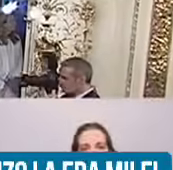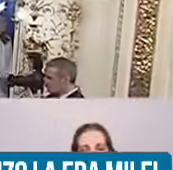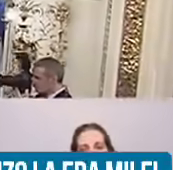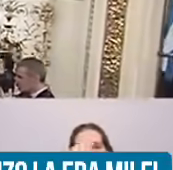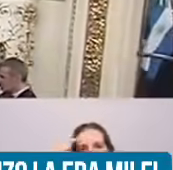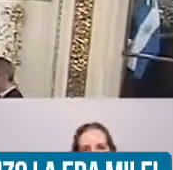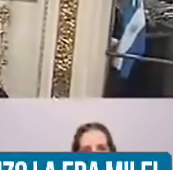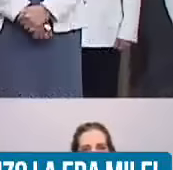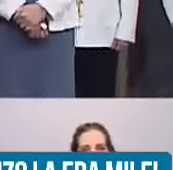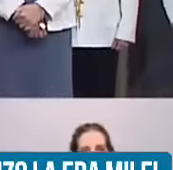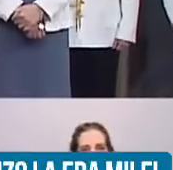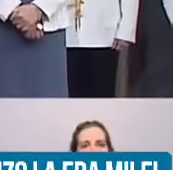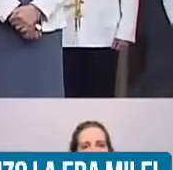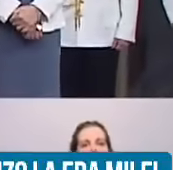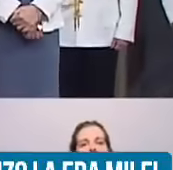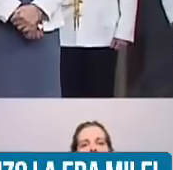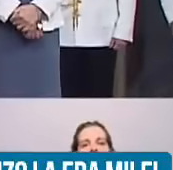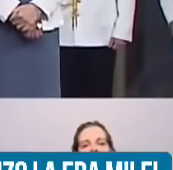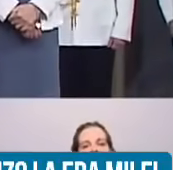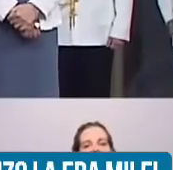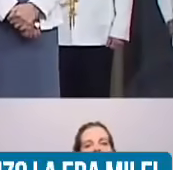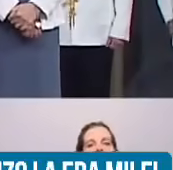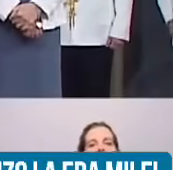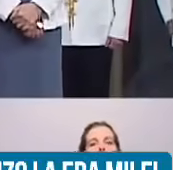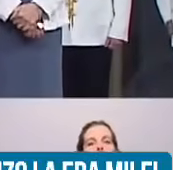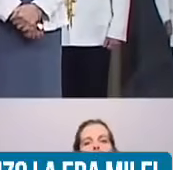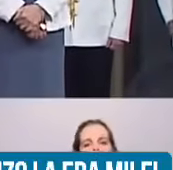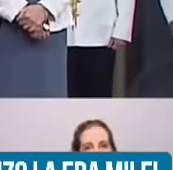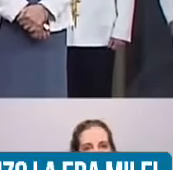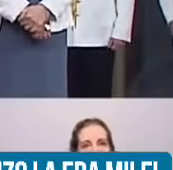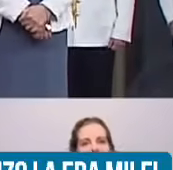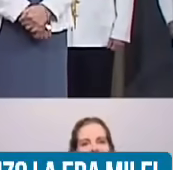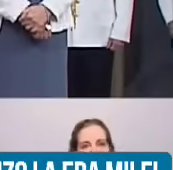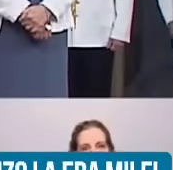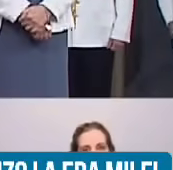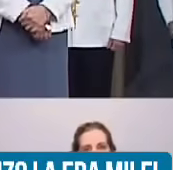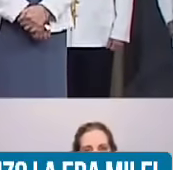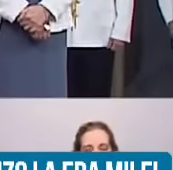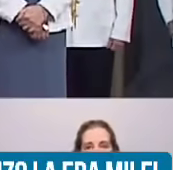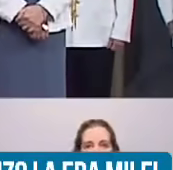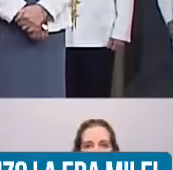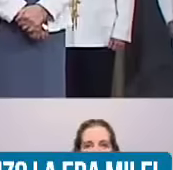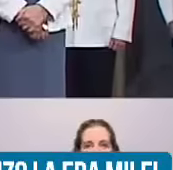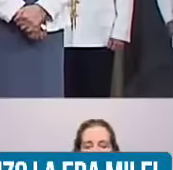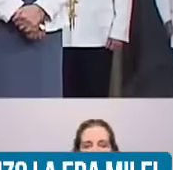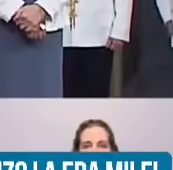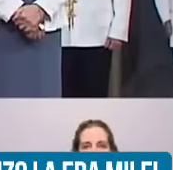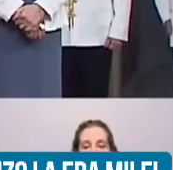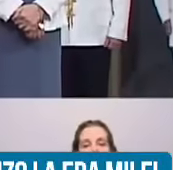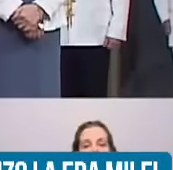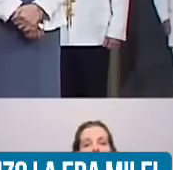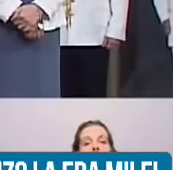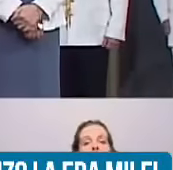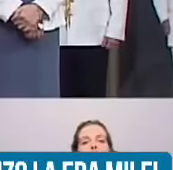Victoria Eugenia Villarruel. La licenciada Diana Mondino, canciller